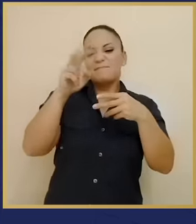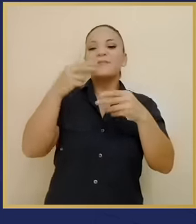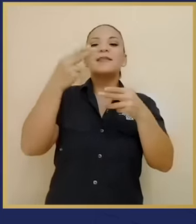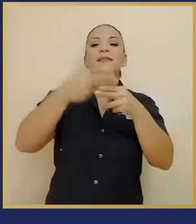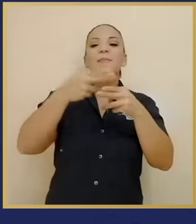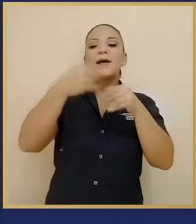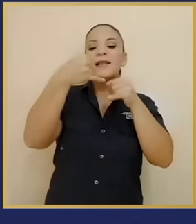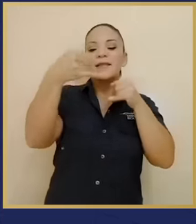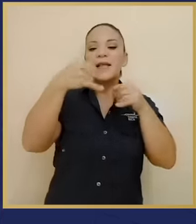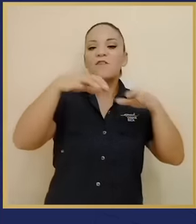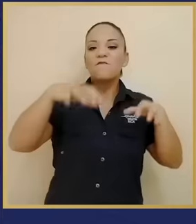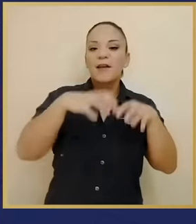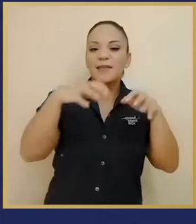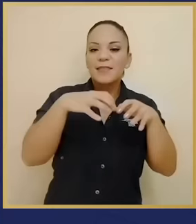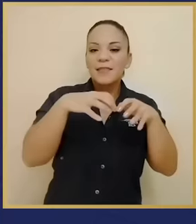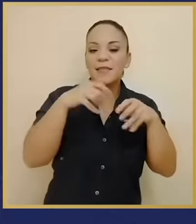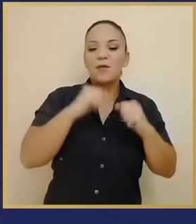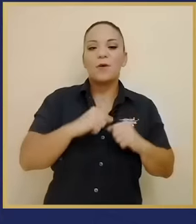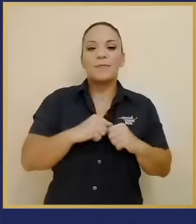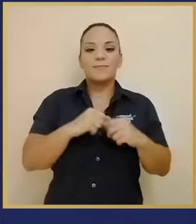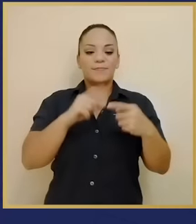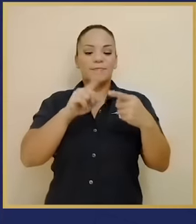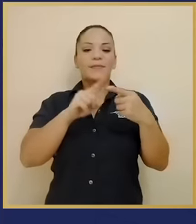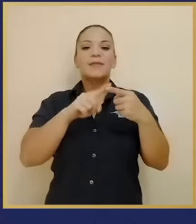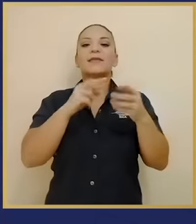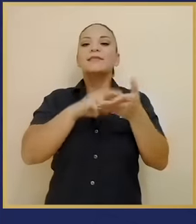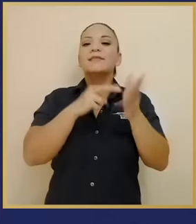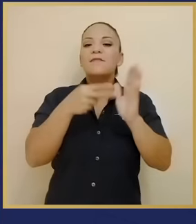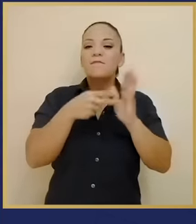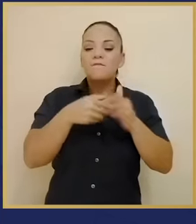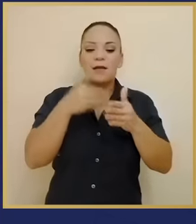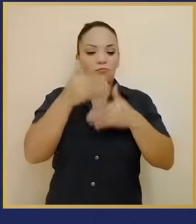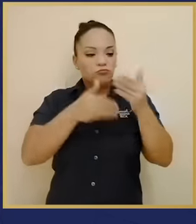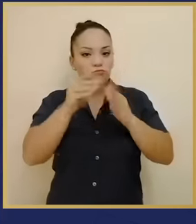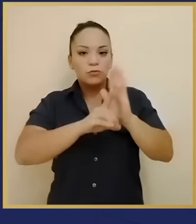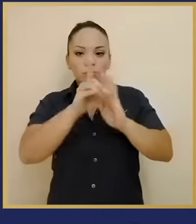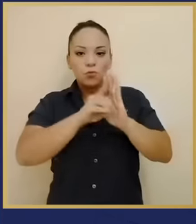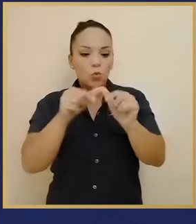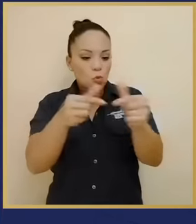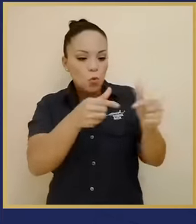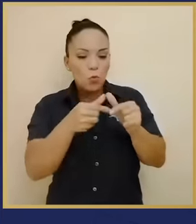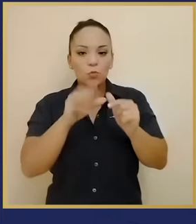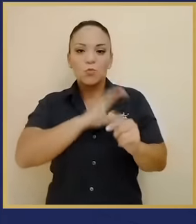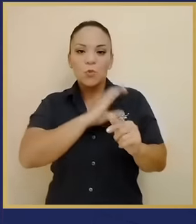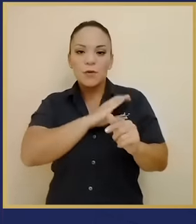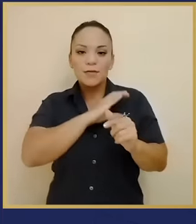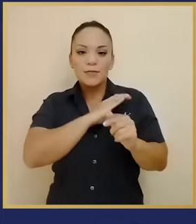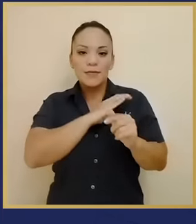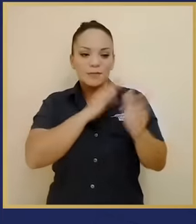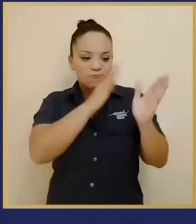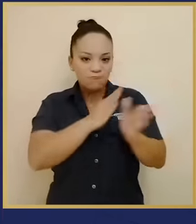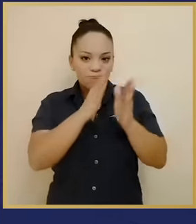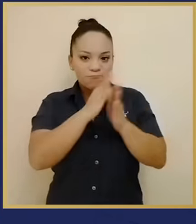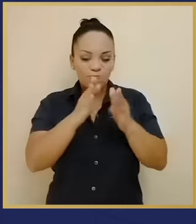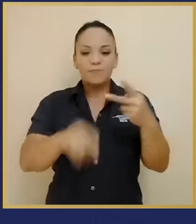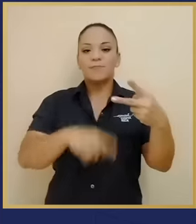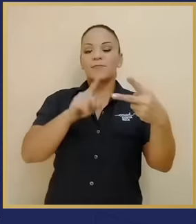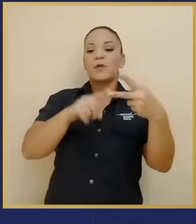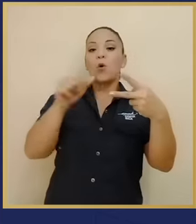una línea preventiva. Una línea reactiva que hemos venido desarrollando de manera concreta con todos los cuerpos de